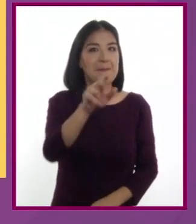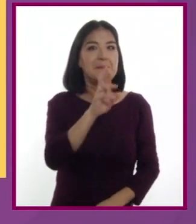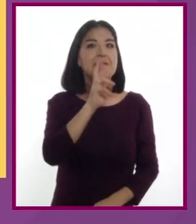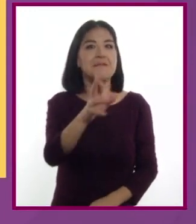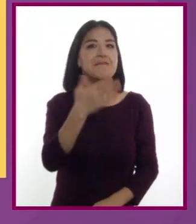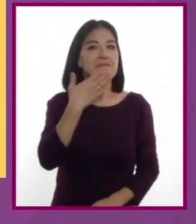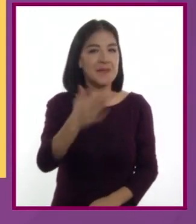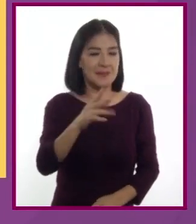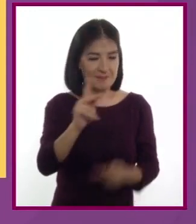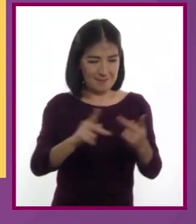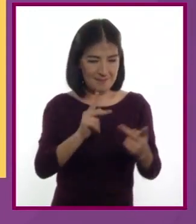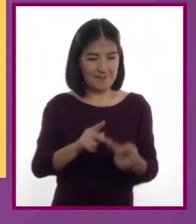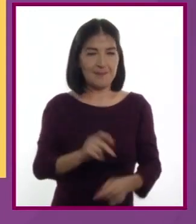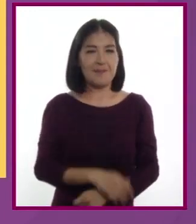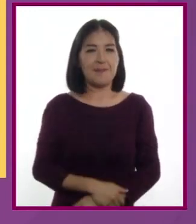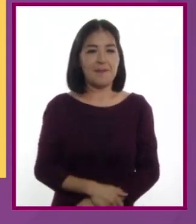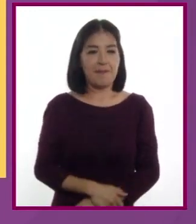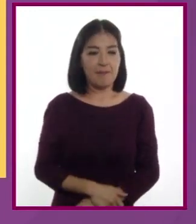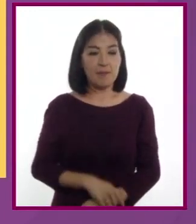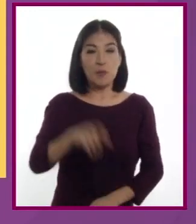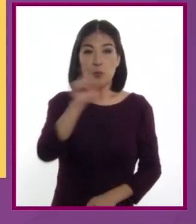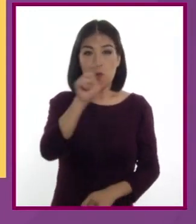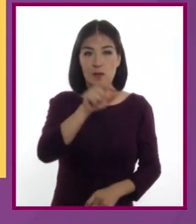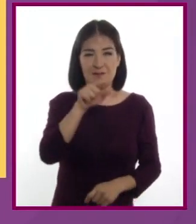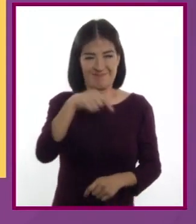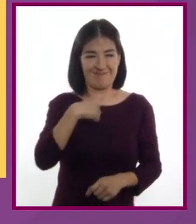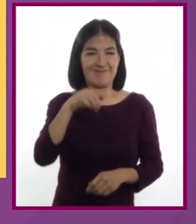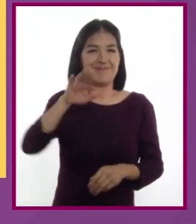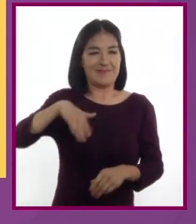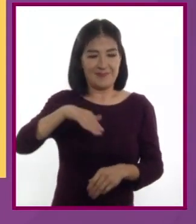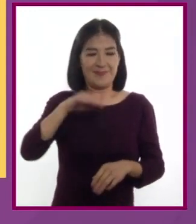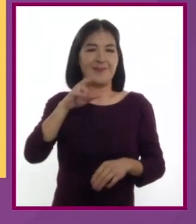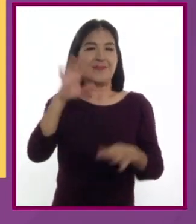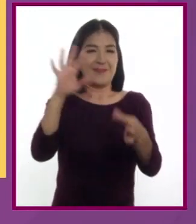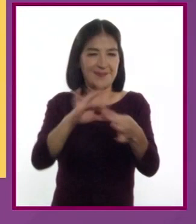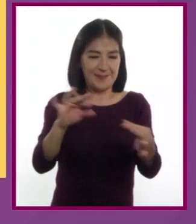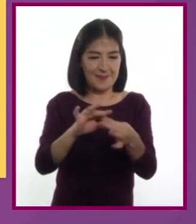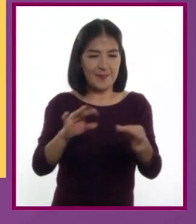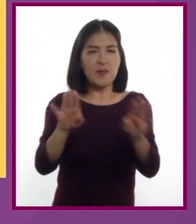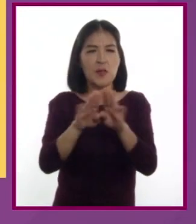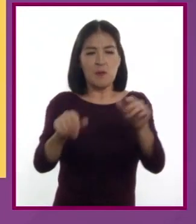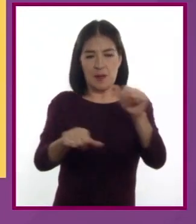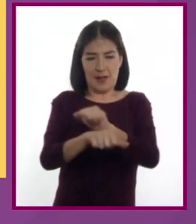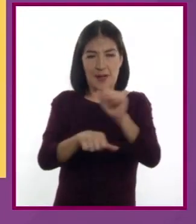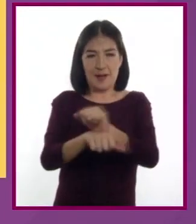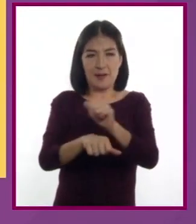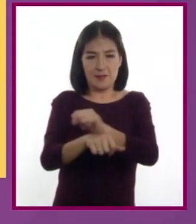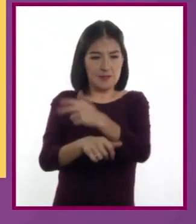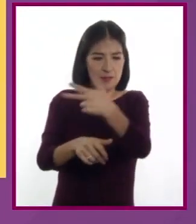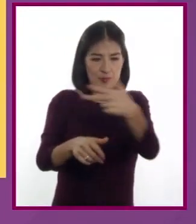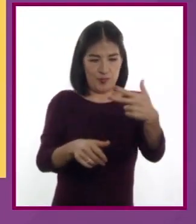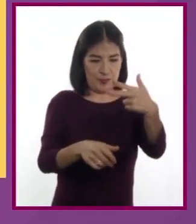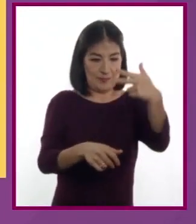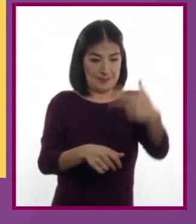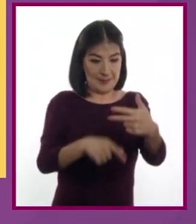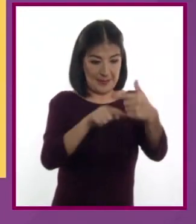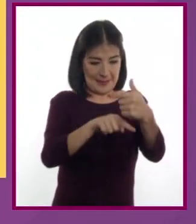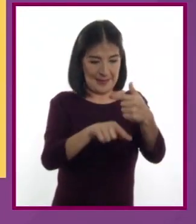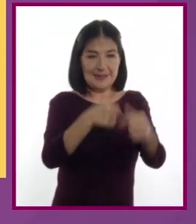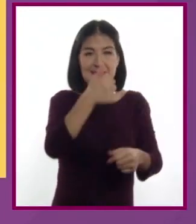cierto. Al realizar los movimientos mencionados, vemos que el móvil queda sobre el número 6